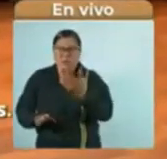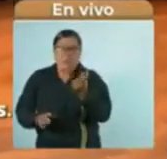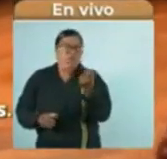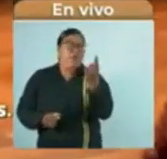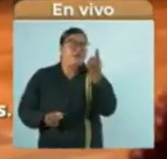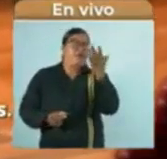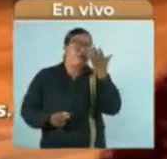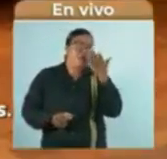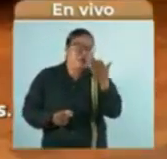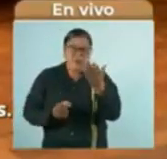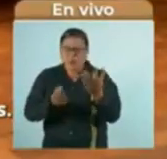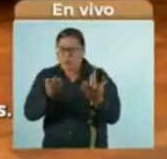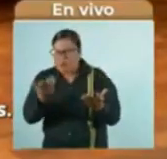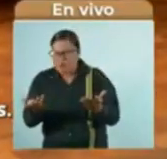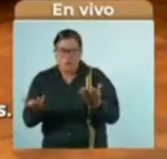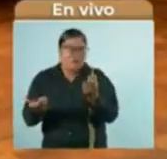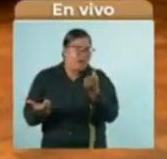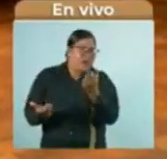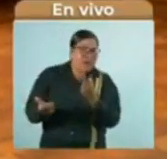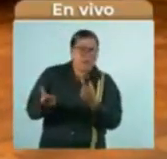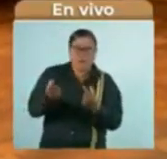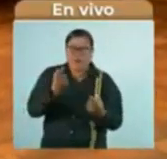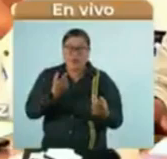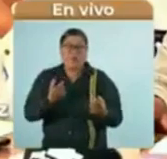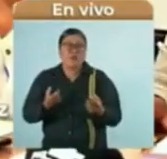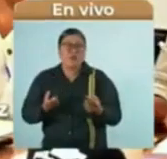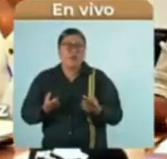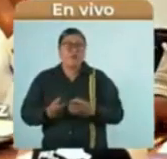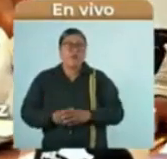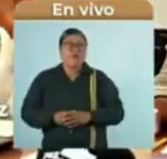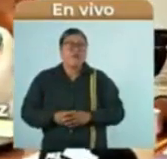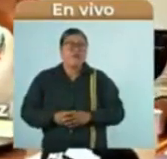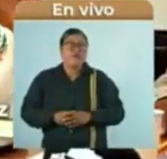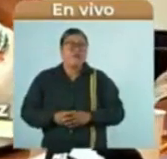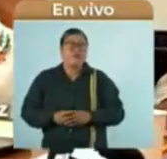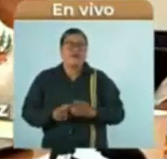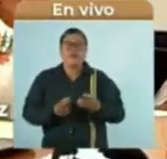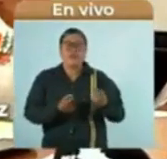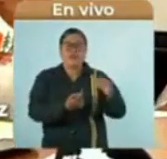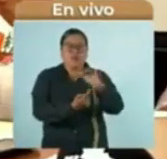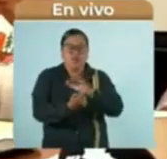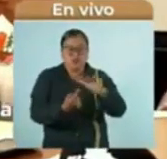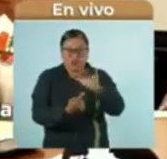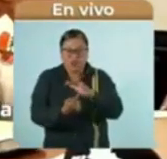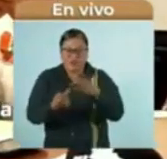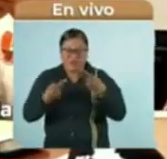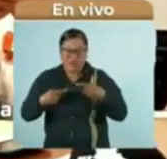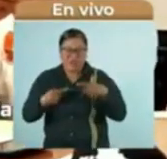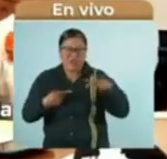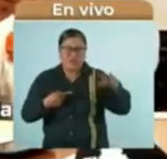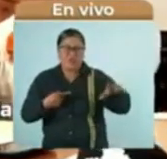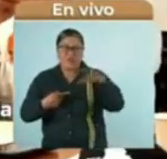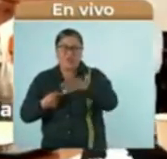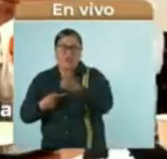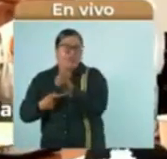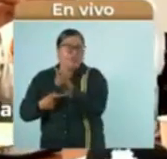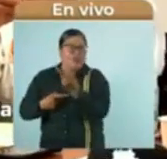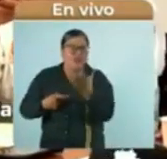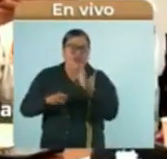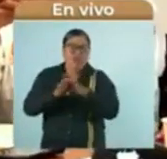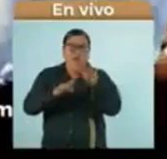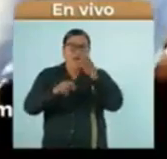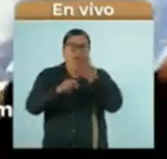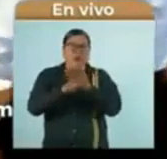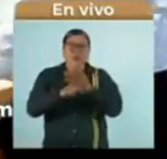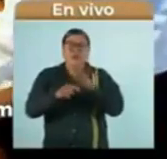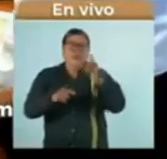verdad que algunos algunas comunidades algunos comuneros algunos comisariados no